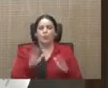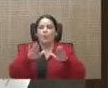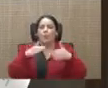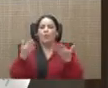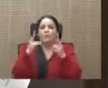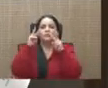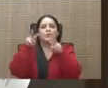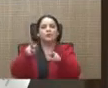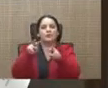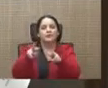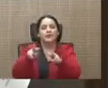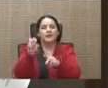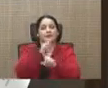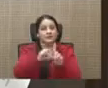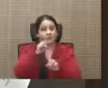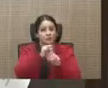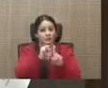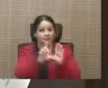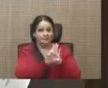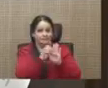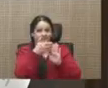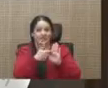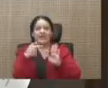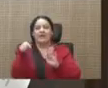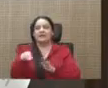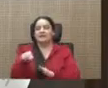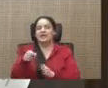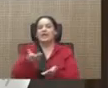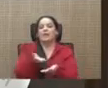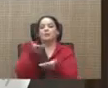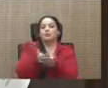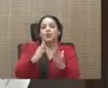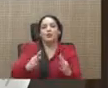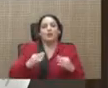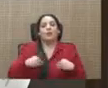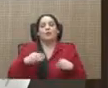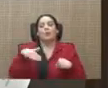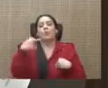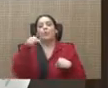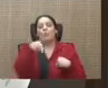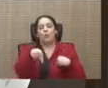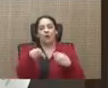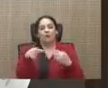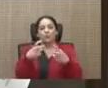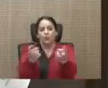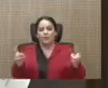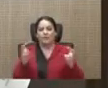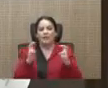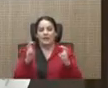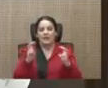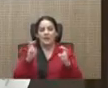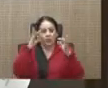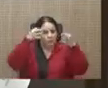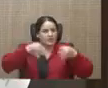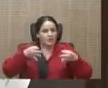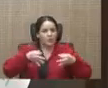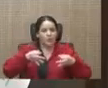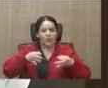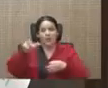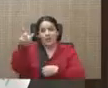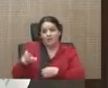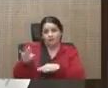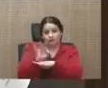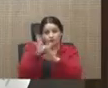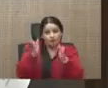observa el espíritu de la norma? Es que la moción sea de recibo cuando el Parlamento considere que el funcionario es culpable de actos